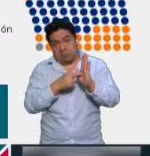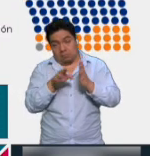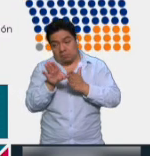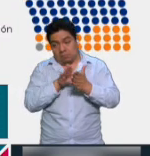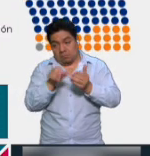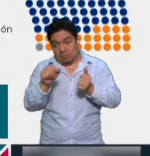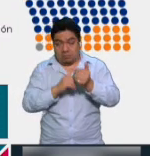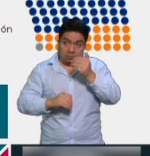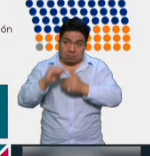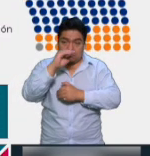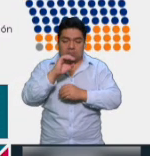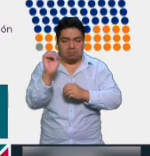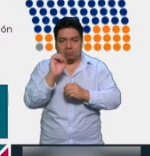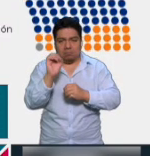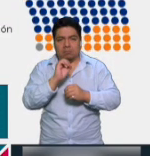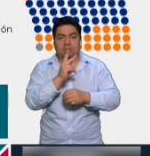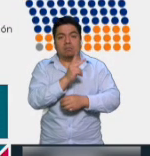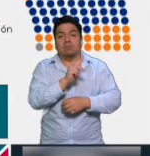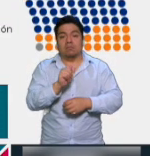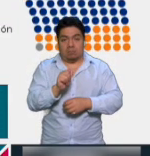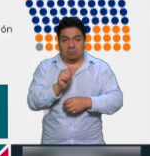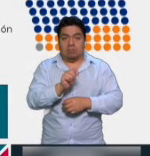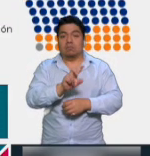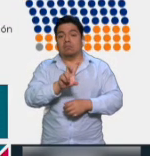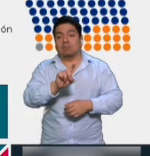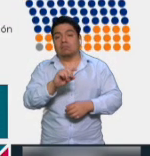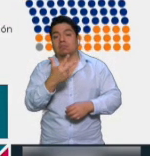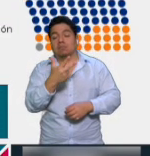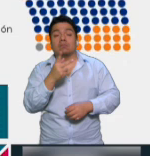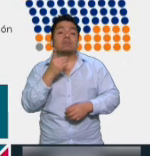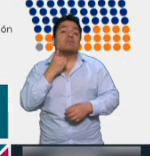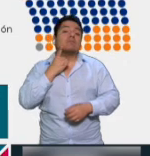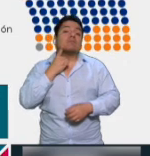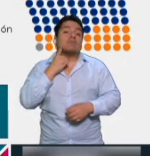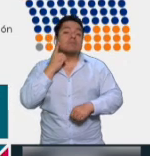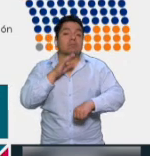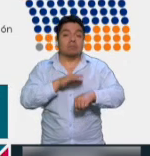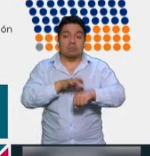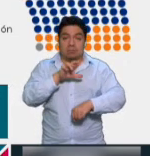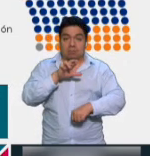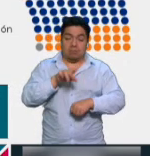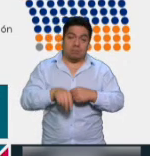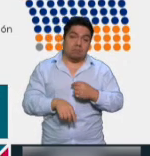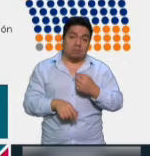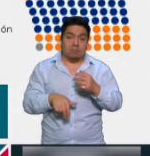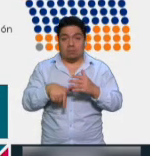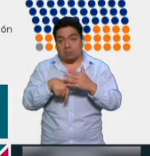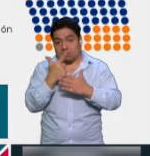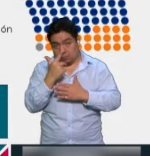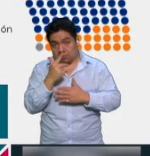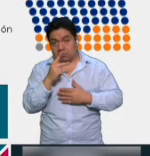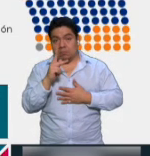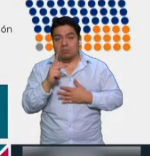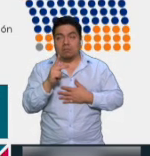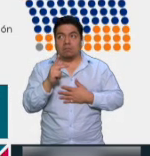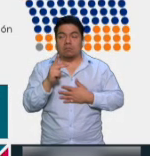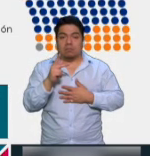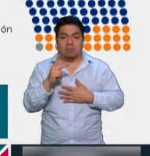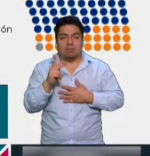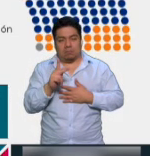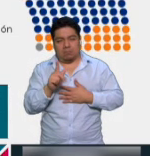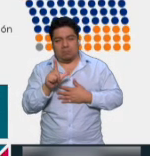así lo podemos ver en el caso del PT, 38 diputados por mayoría, 12 sería la